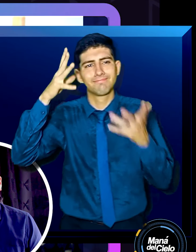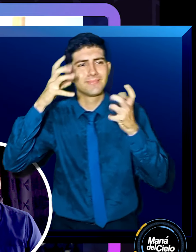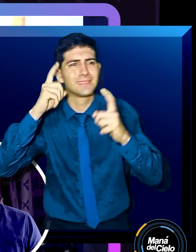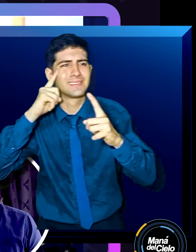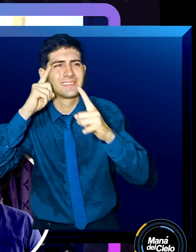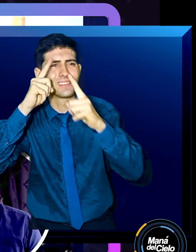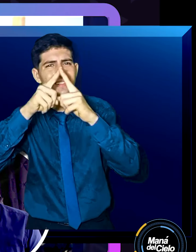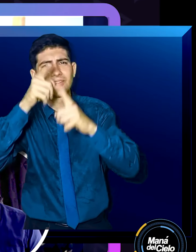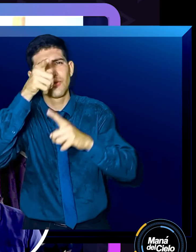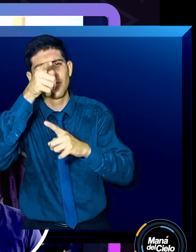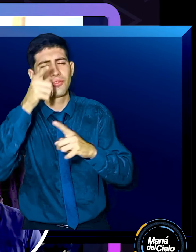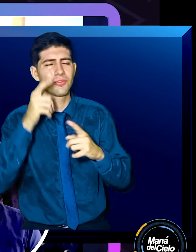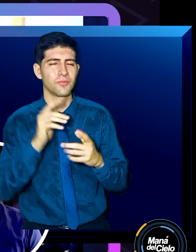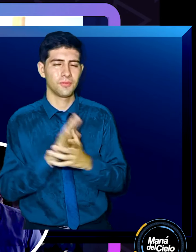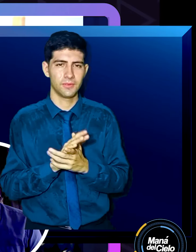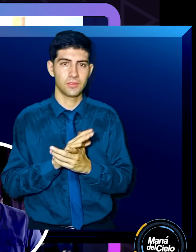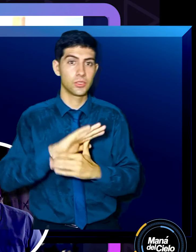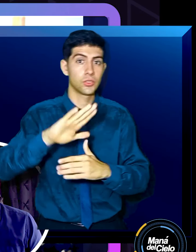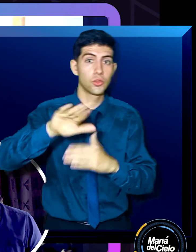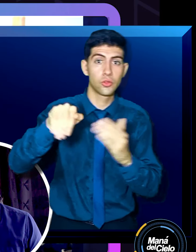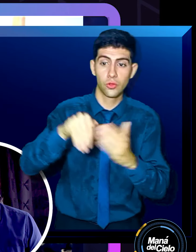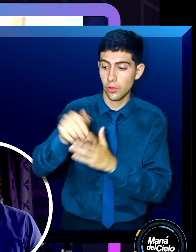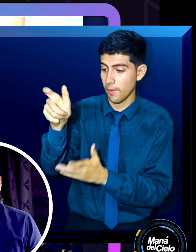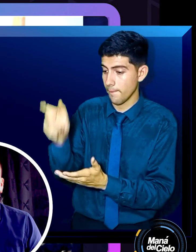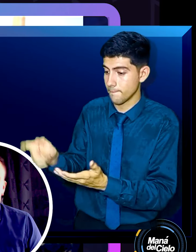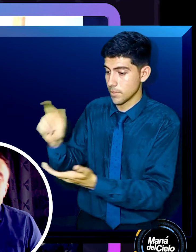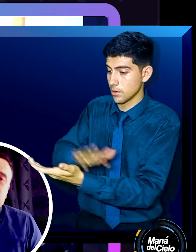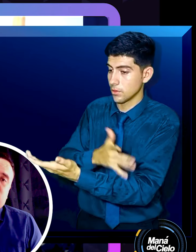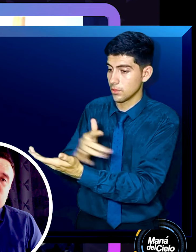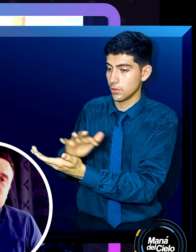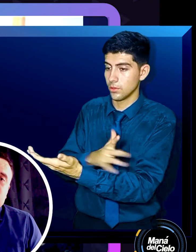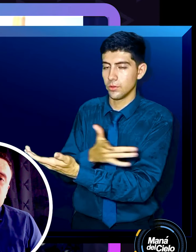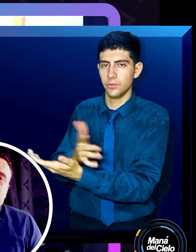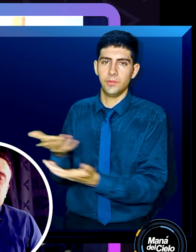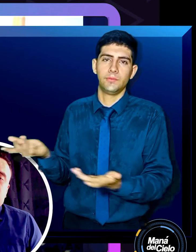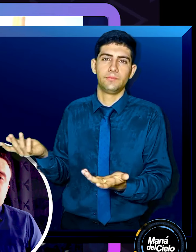Si todos fueran cantantes, entonces ¿quién cantaba allá en la congregación?